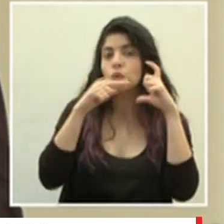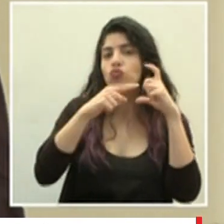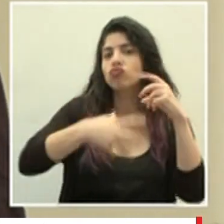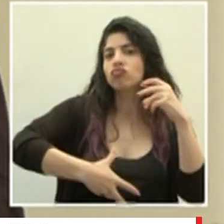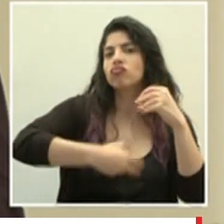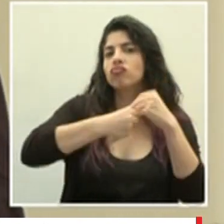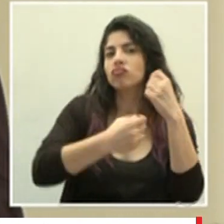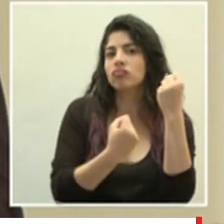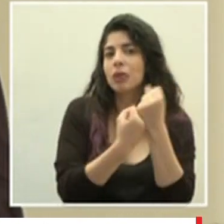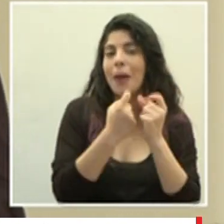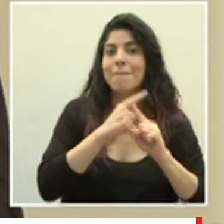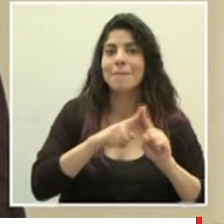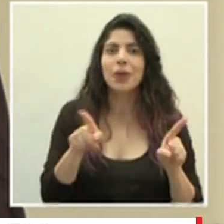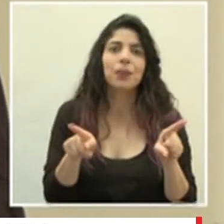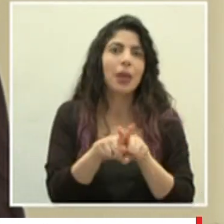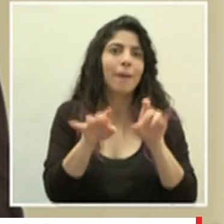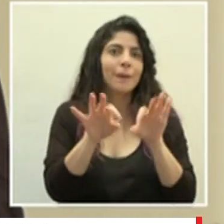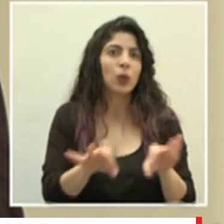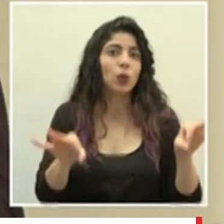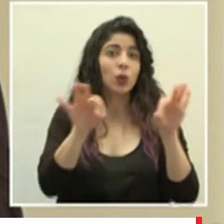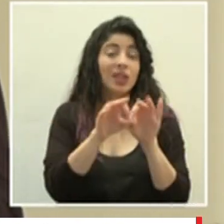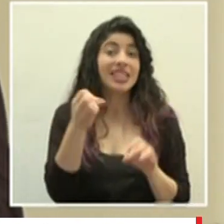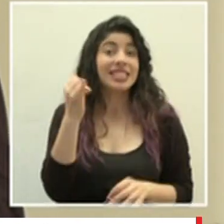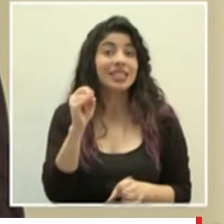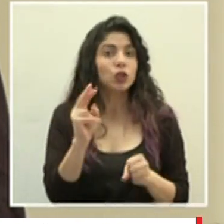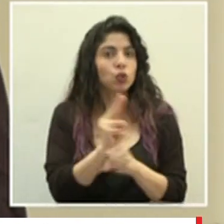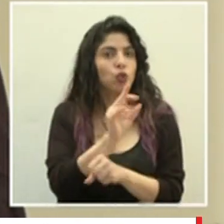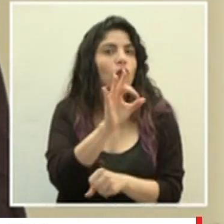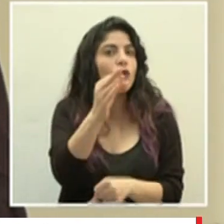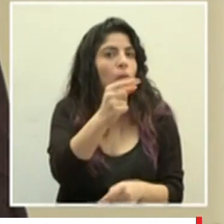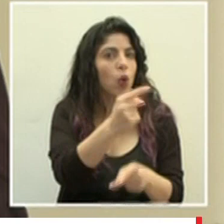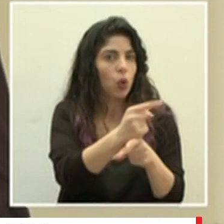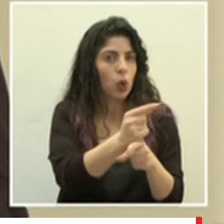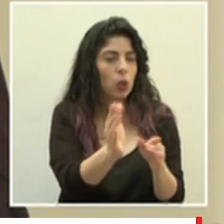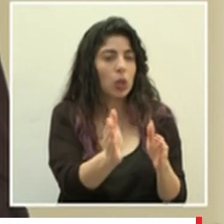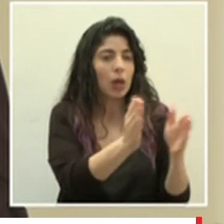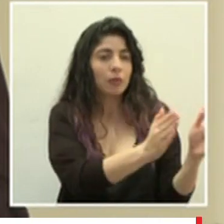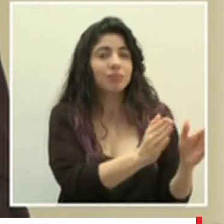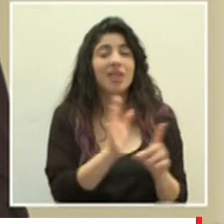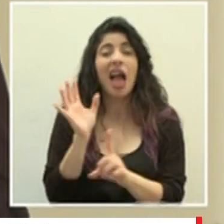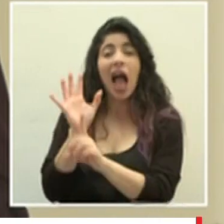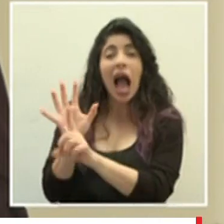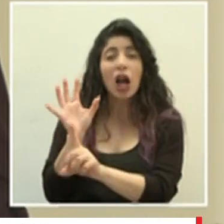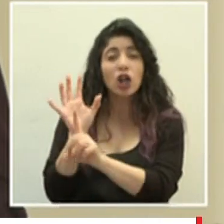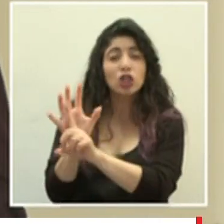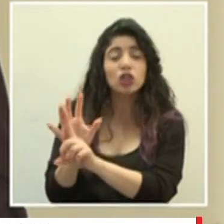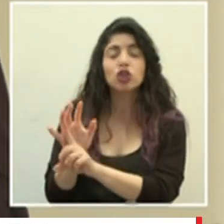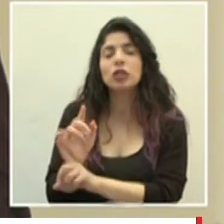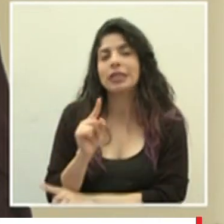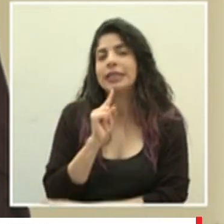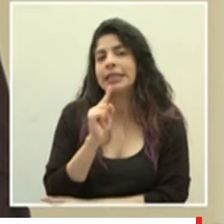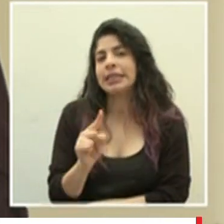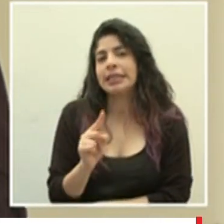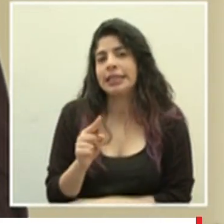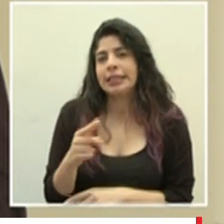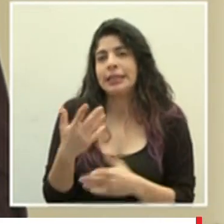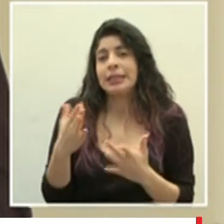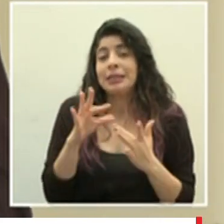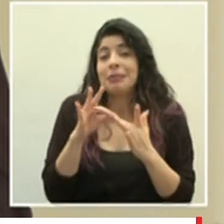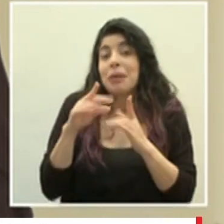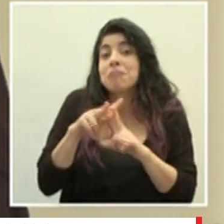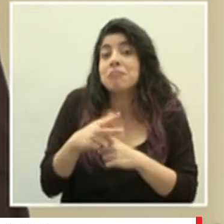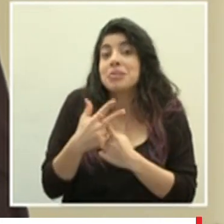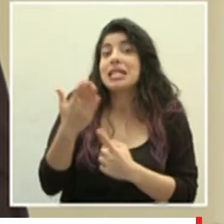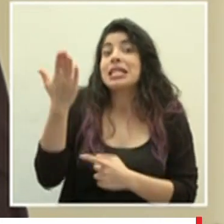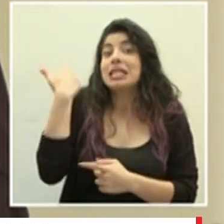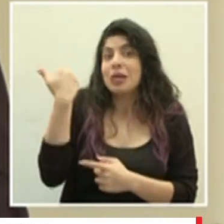complementario, pero no deja de ser también importante si son bien utilizadas. Y con respecto a los casos de acoso, en realidad, sobre todo al